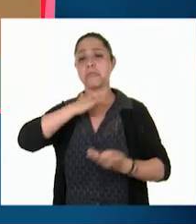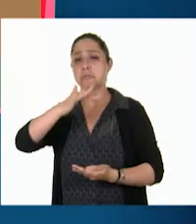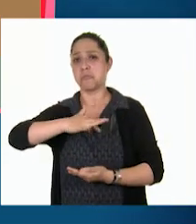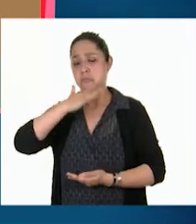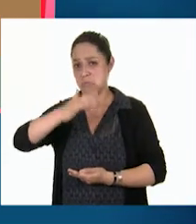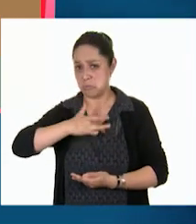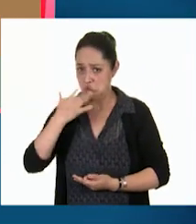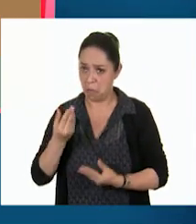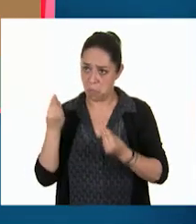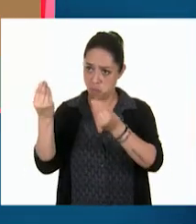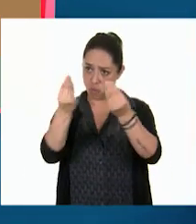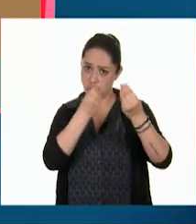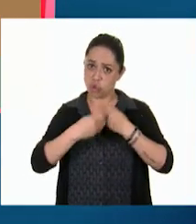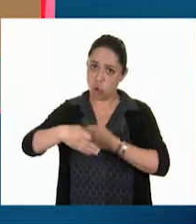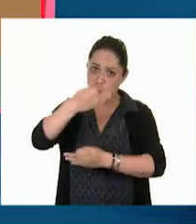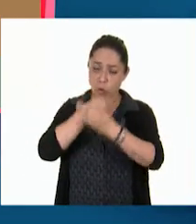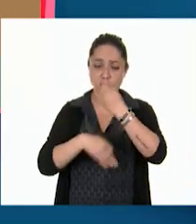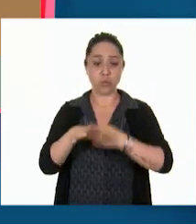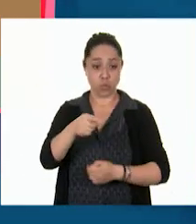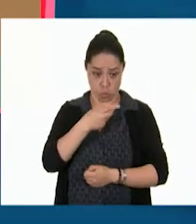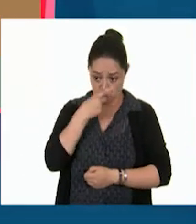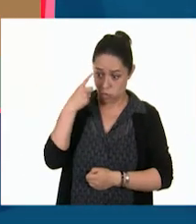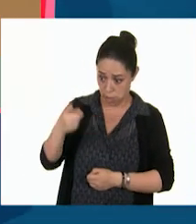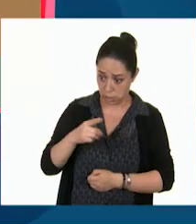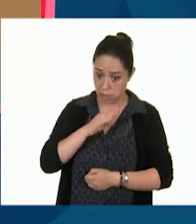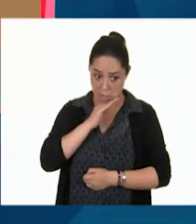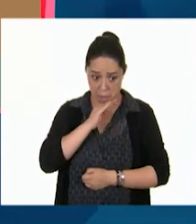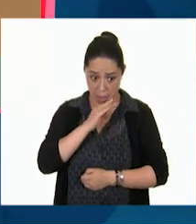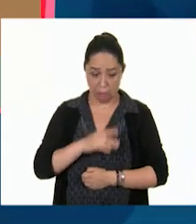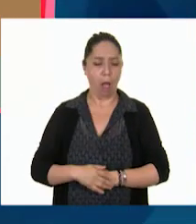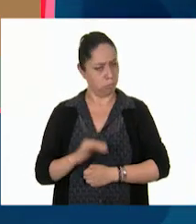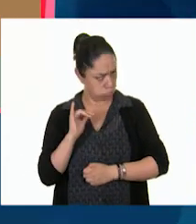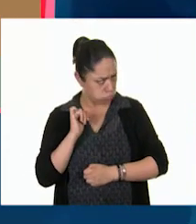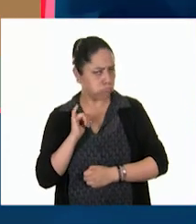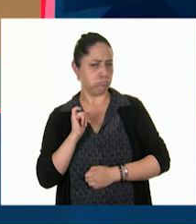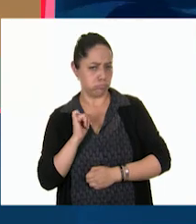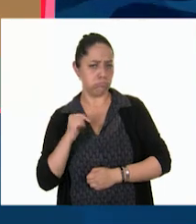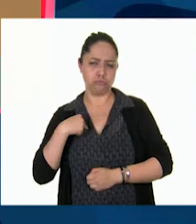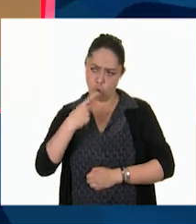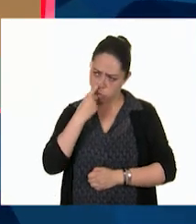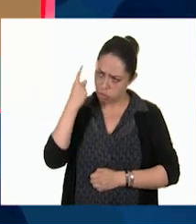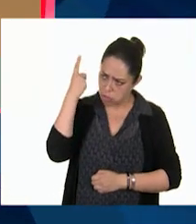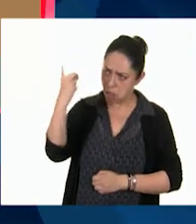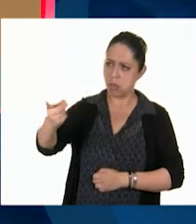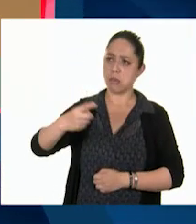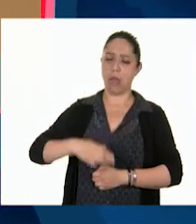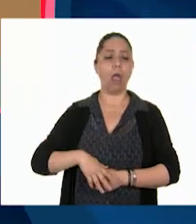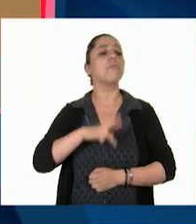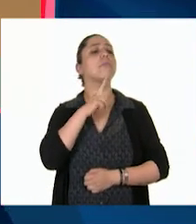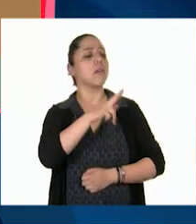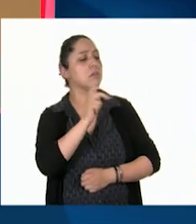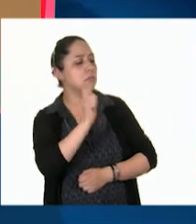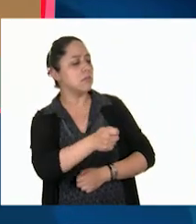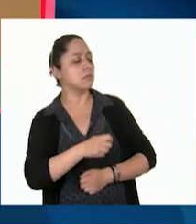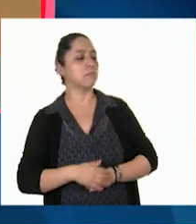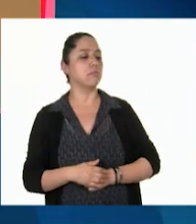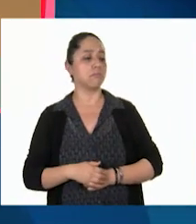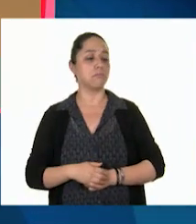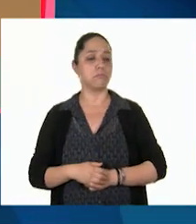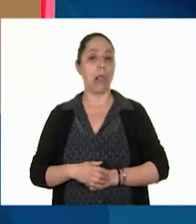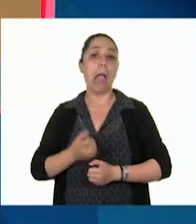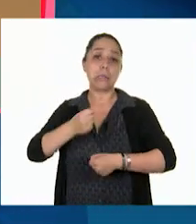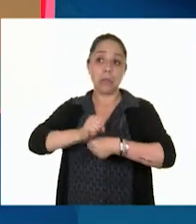caray, ¿y le platicaste a tu mamá? Sí, claro que le dije. ¿Y qué te contestó? Que la